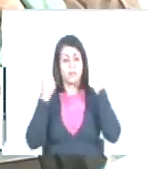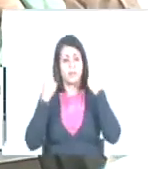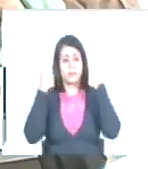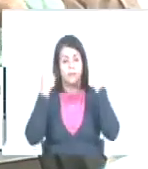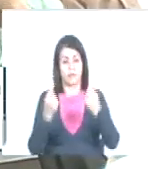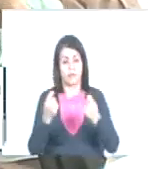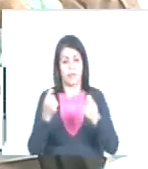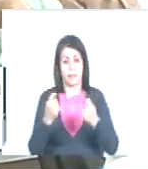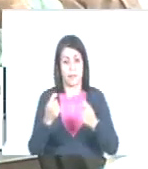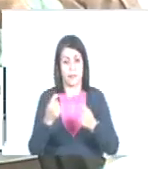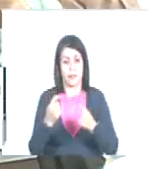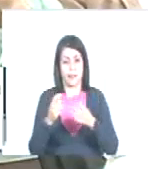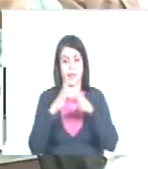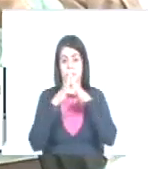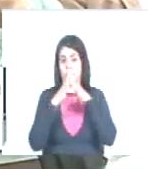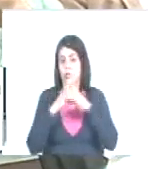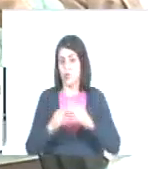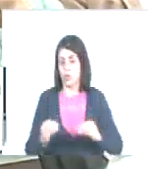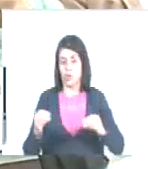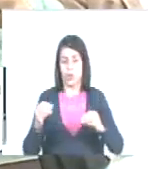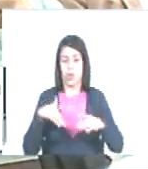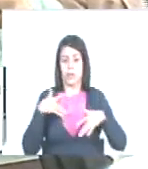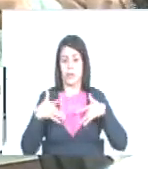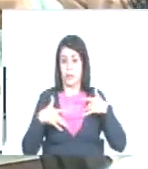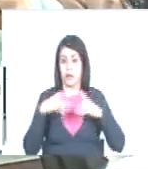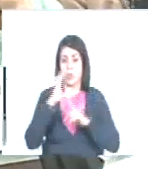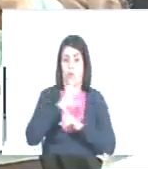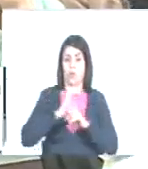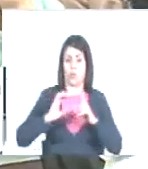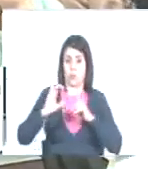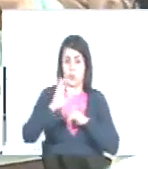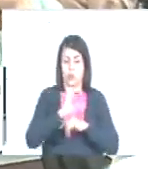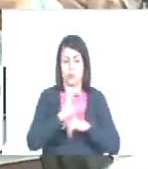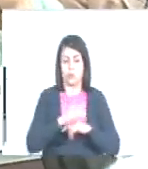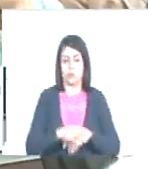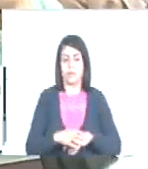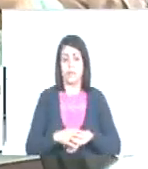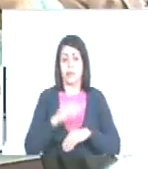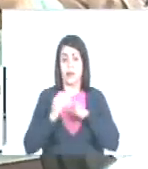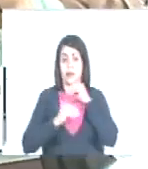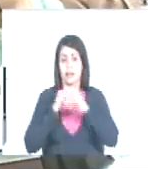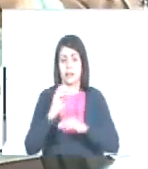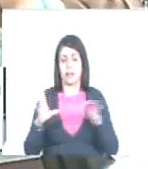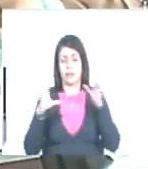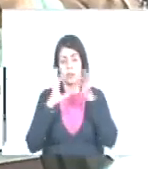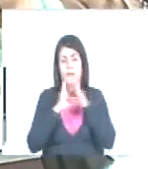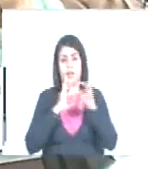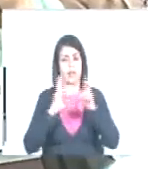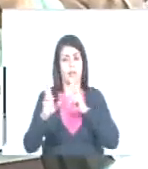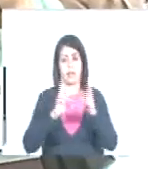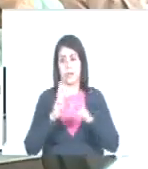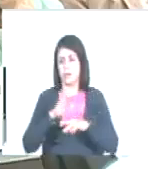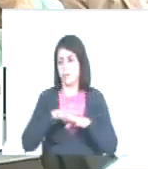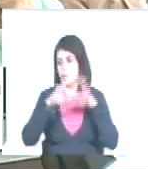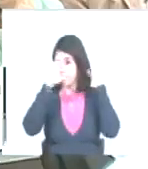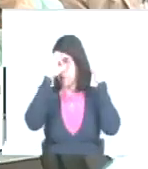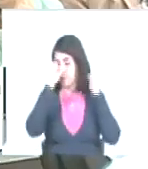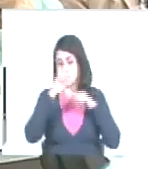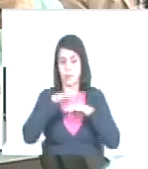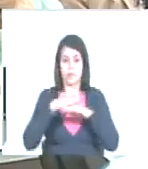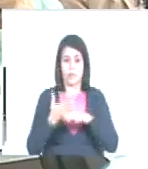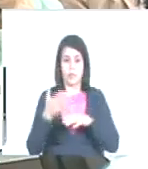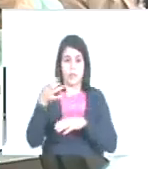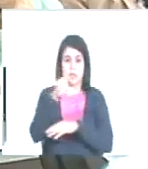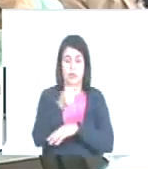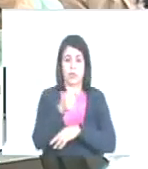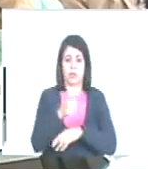promover, todo lo que tenga que ver con las actividades culturales, establecer y consolidar las relaciones diplomáticas con